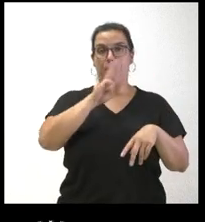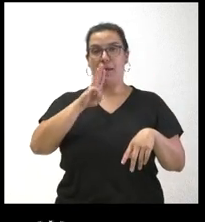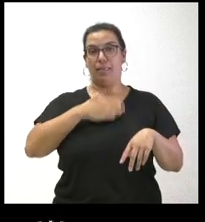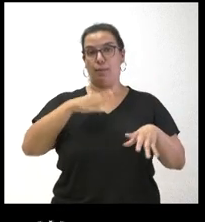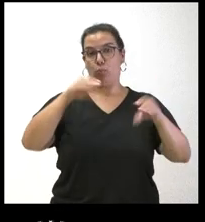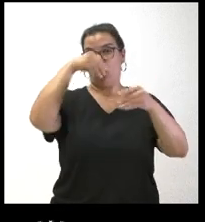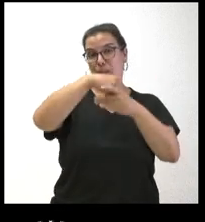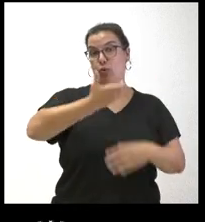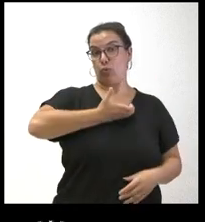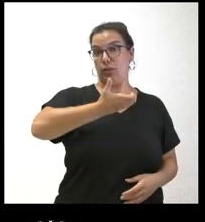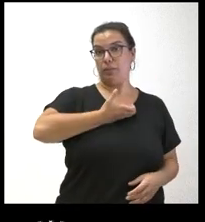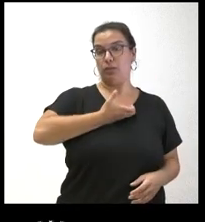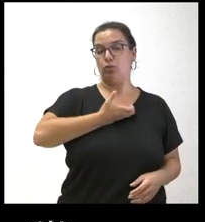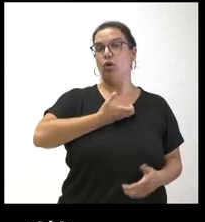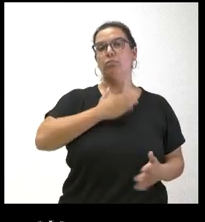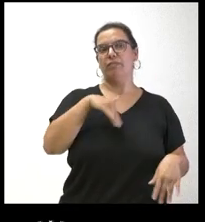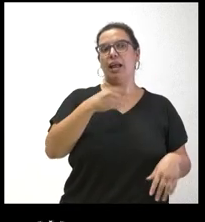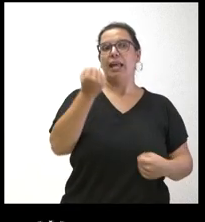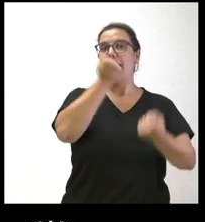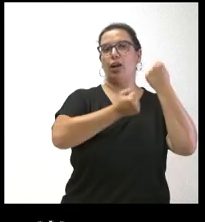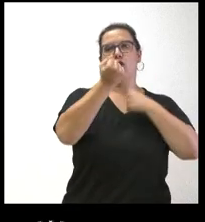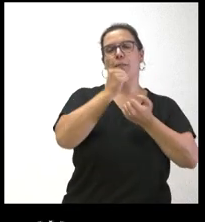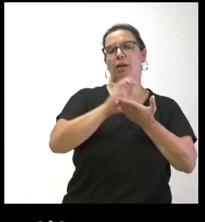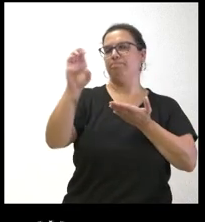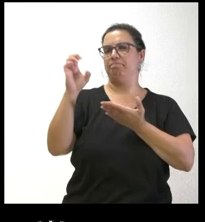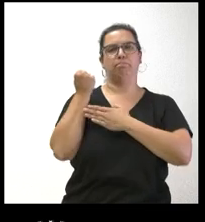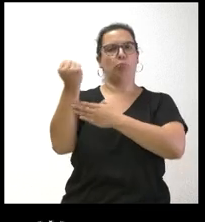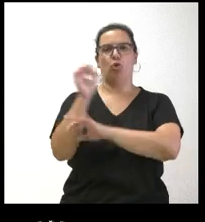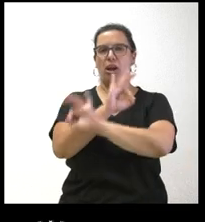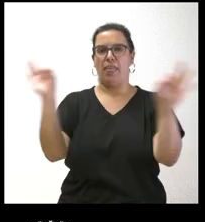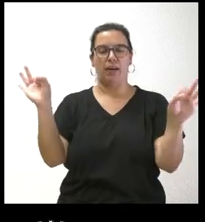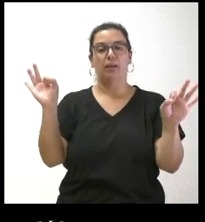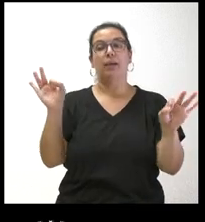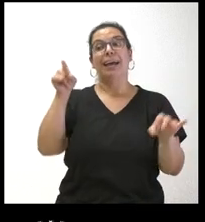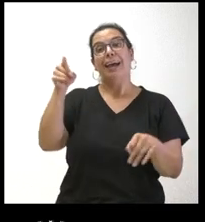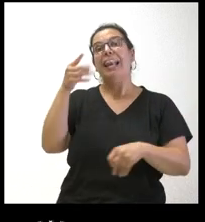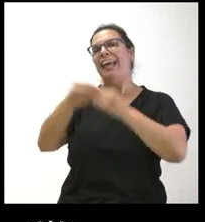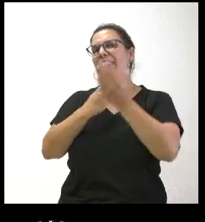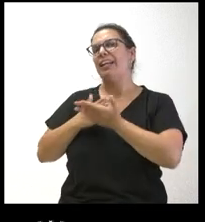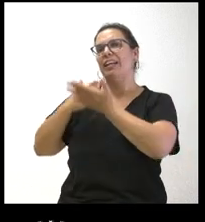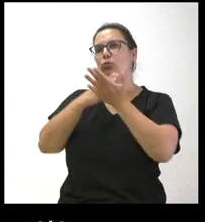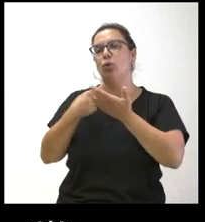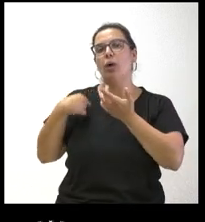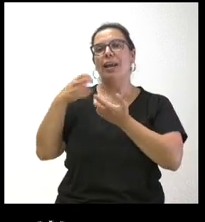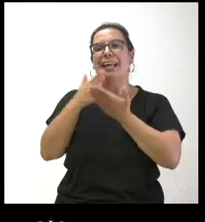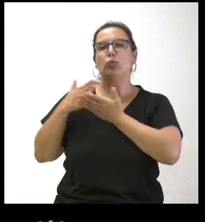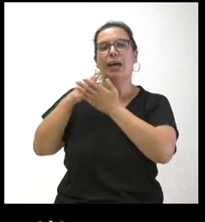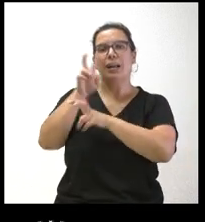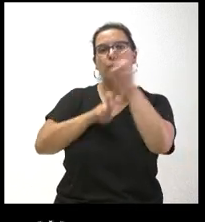han decidido no apoyar económicamente esta cátedra que lo que hacía era estudiar y localizar fosas